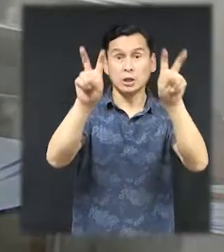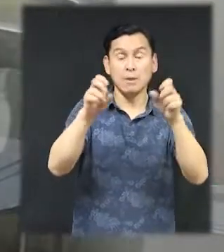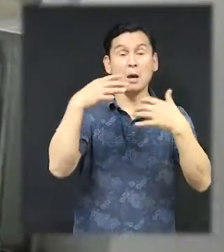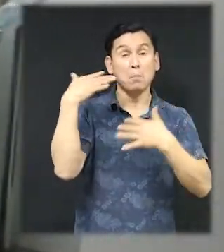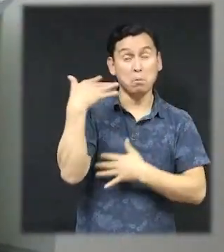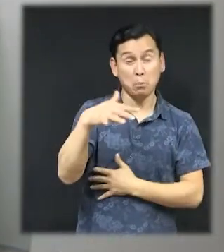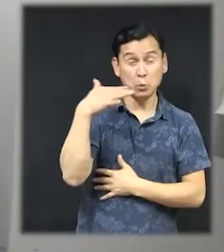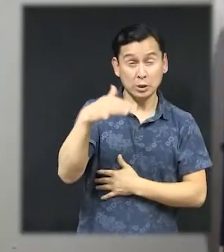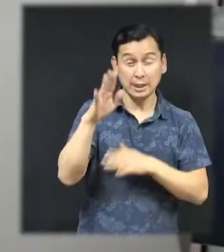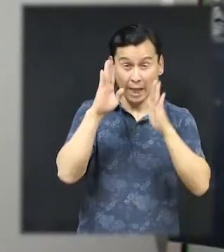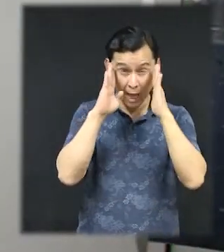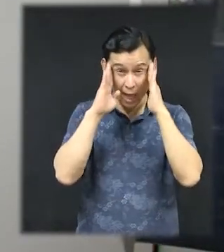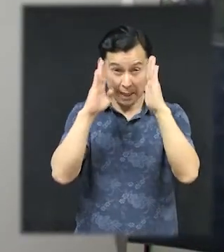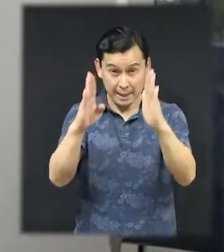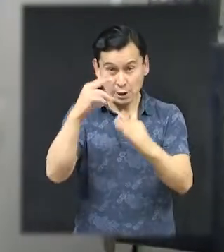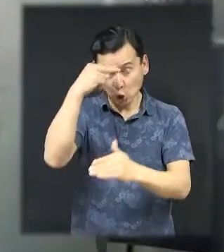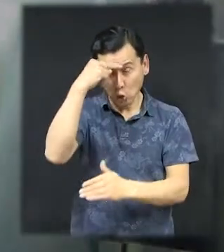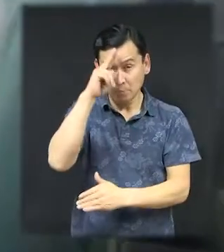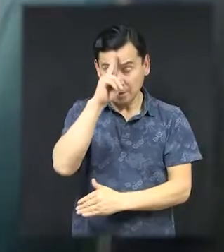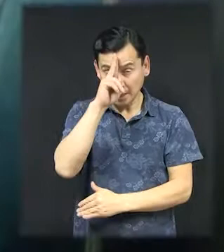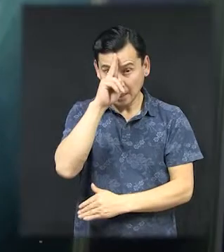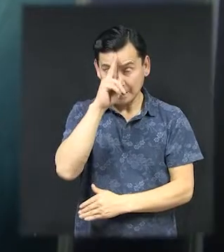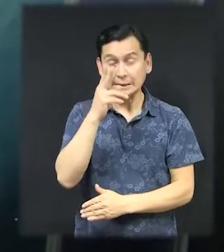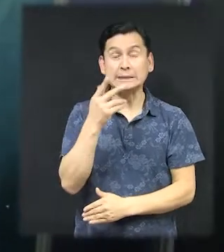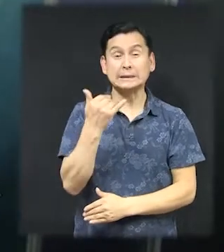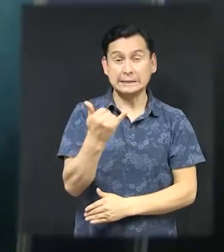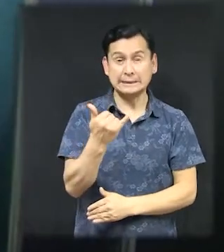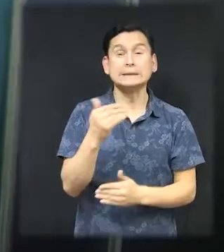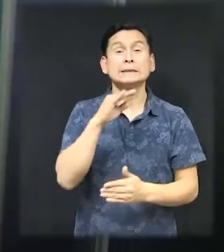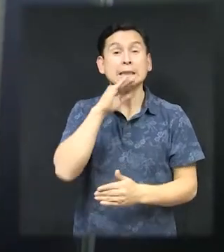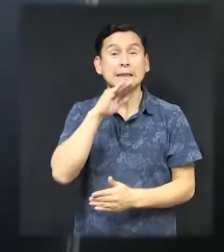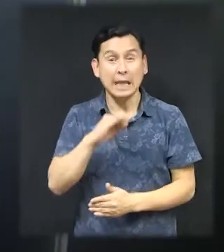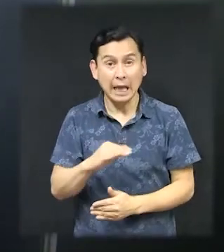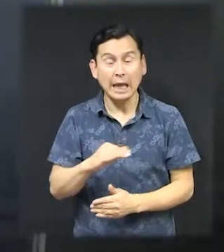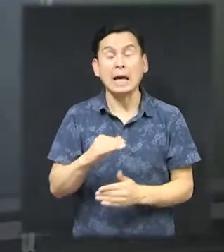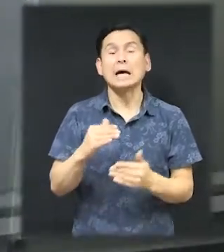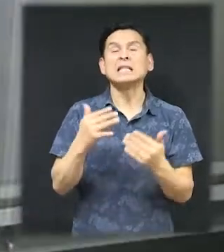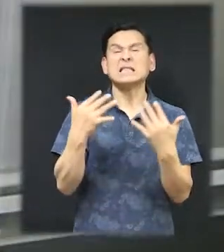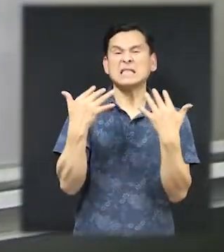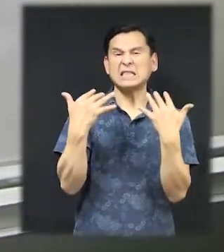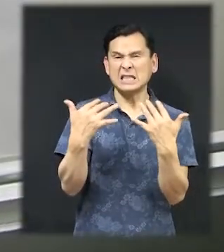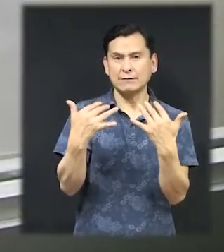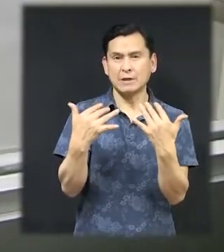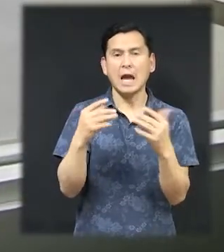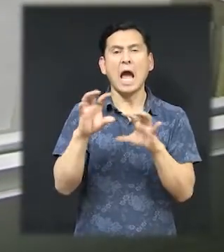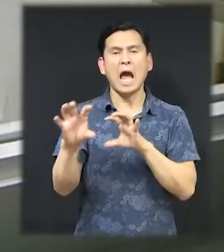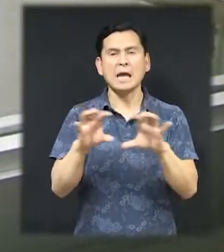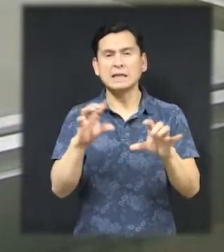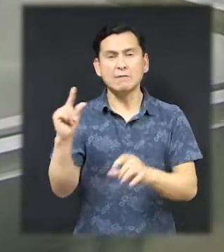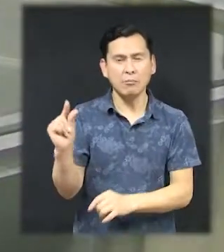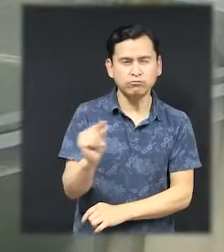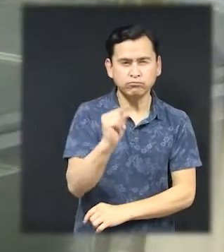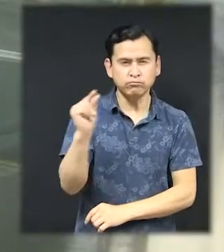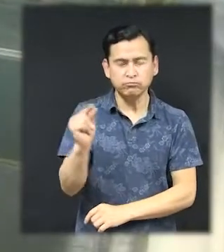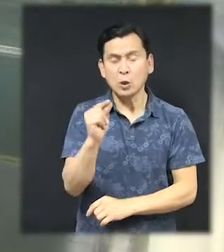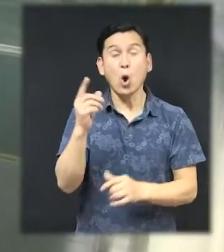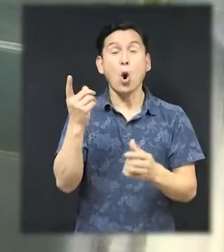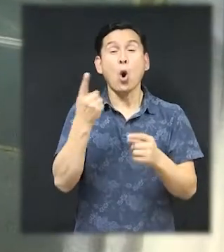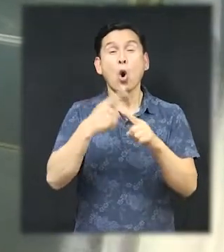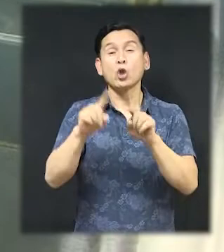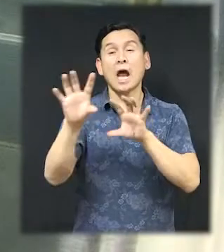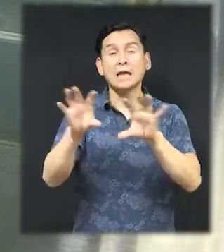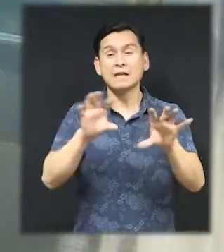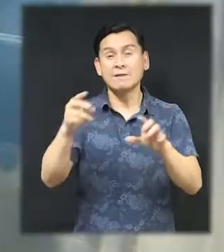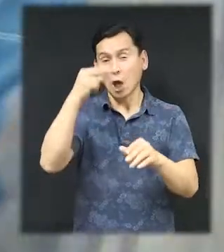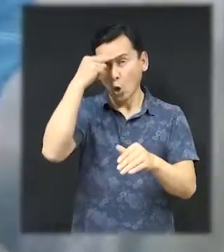ha acumulado. Otro tema importante de la atención hospitalaria y que está sirviendo tanto a la